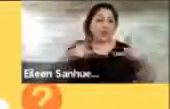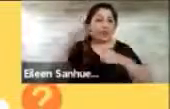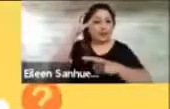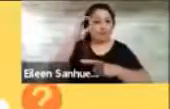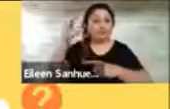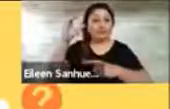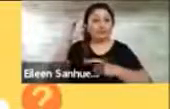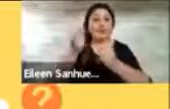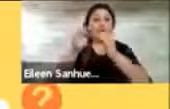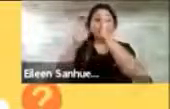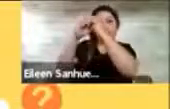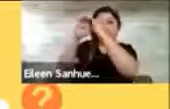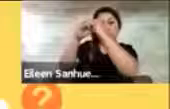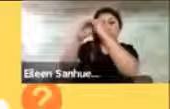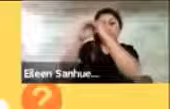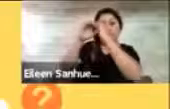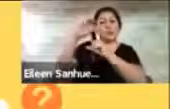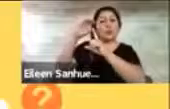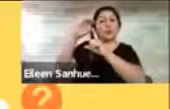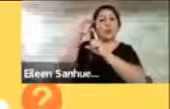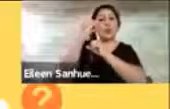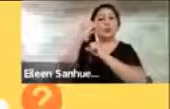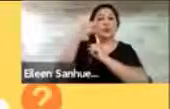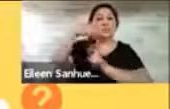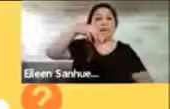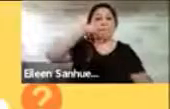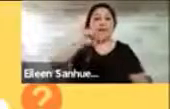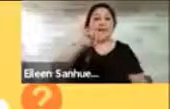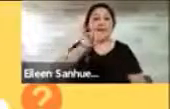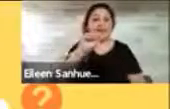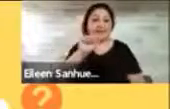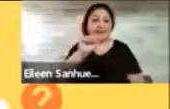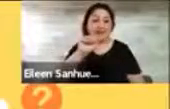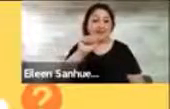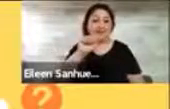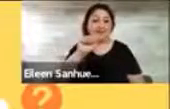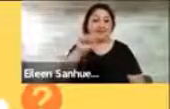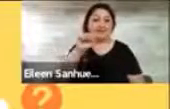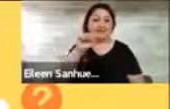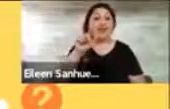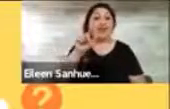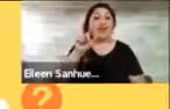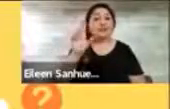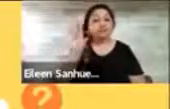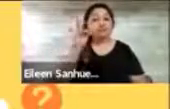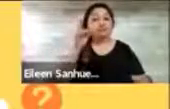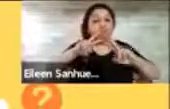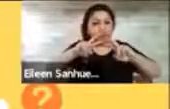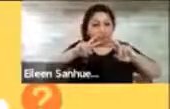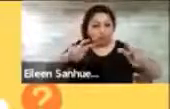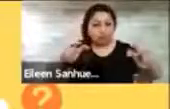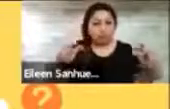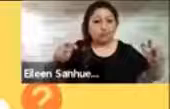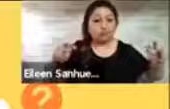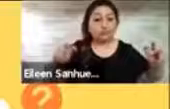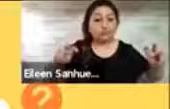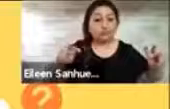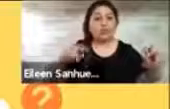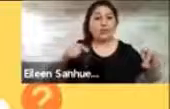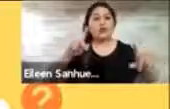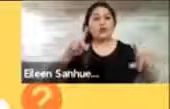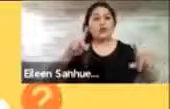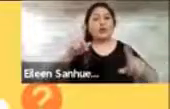a la cultura maya, entonces mostrando como algunos descubrimientos o aportes que hizo la cultura maya a los conocimientos